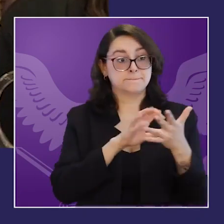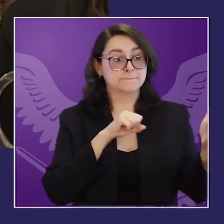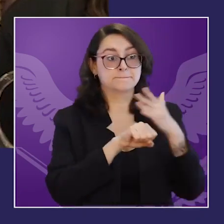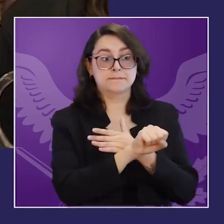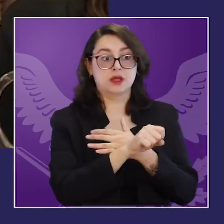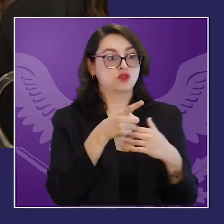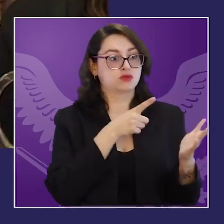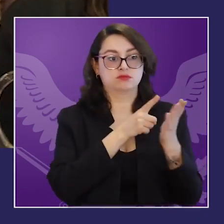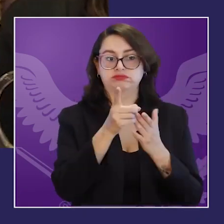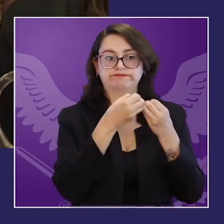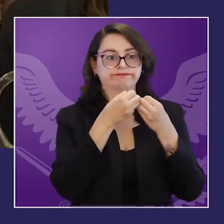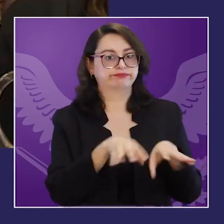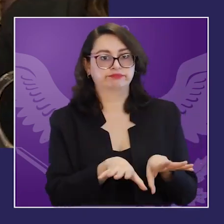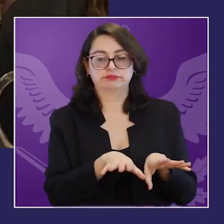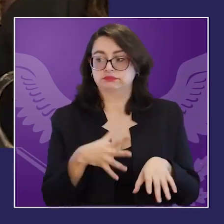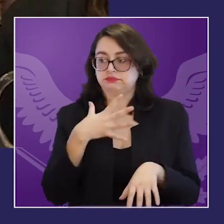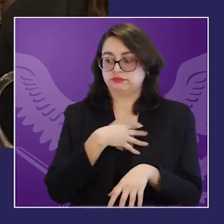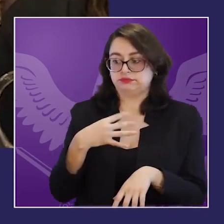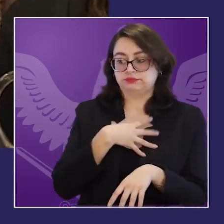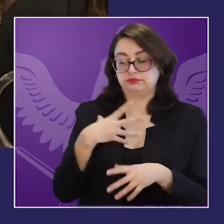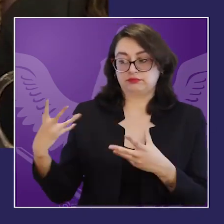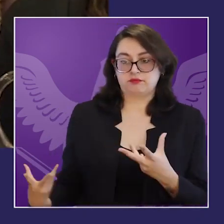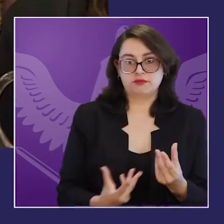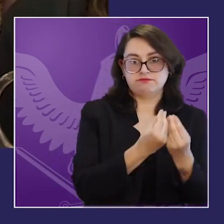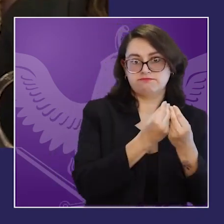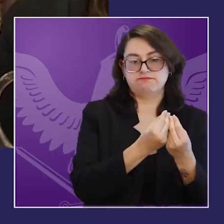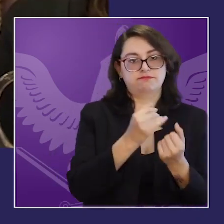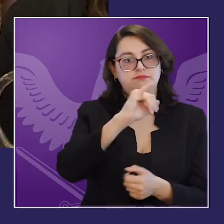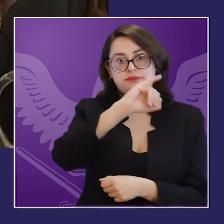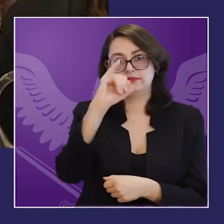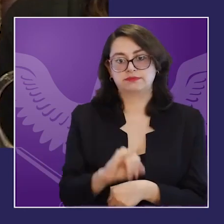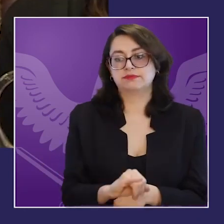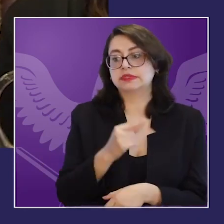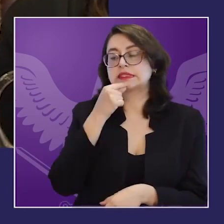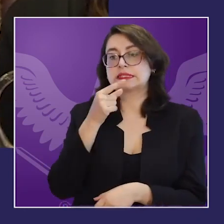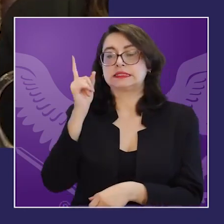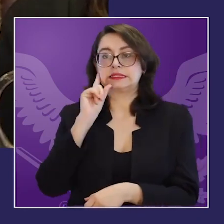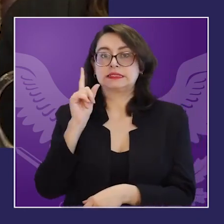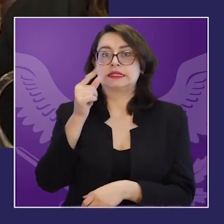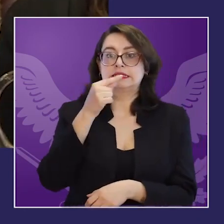El objetivo es brindar protección a niñas, niños y adolescentes que son víctimas colaterales de